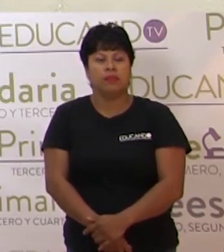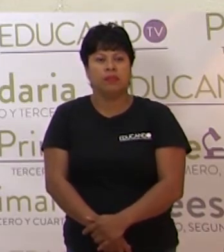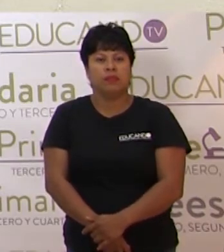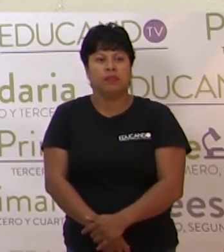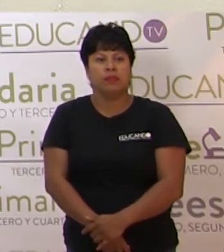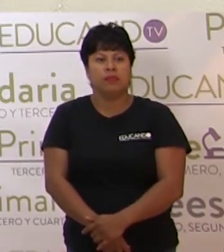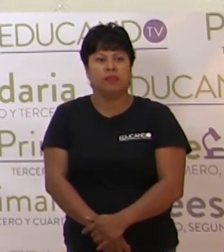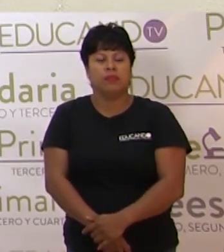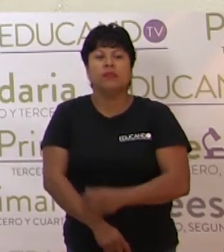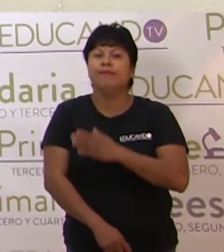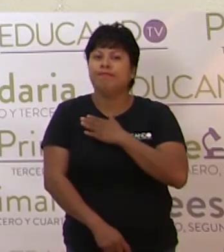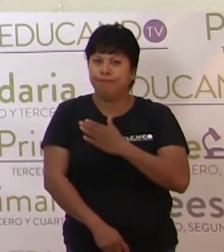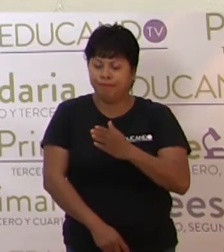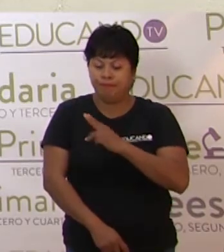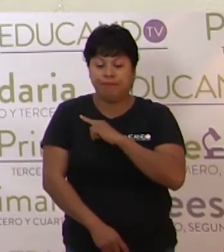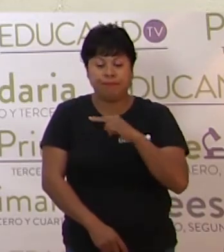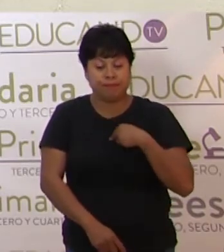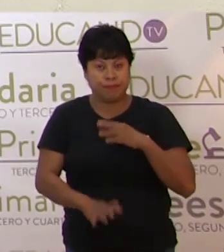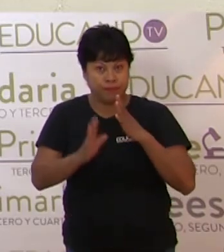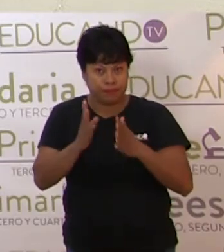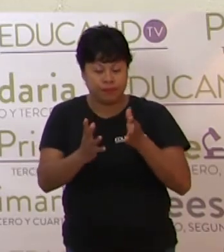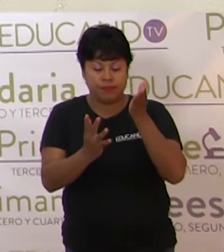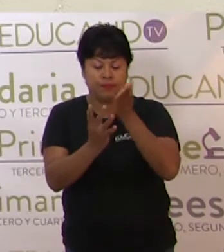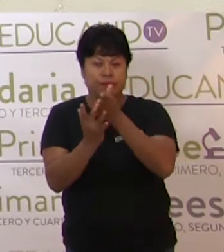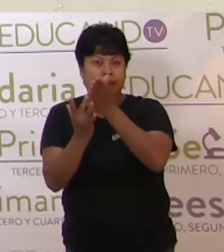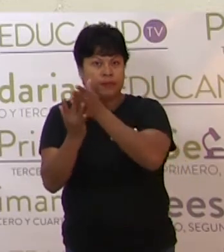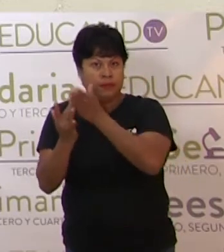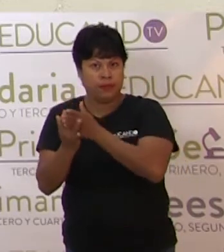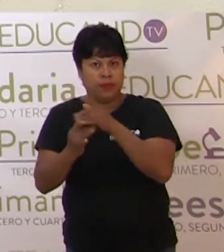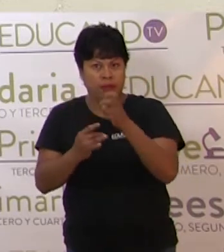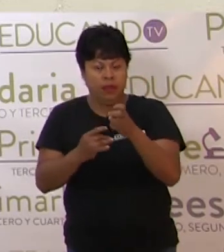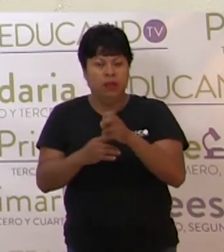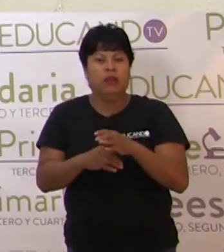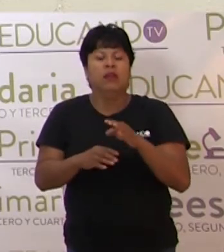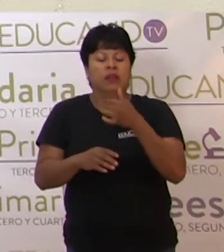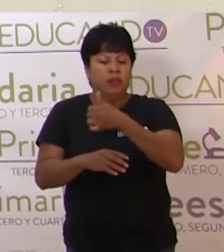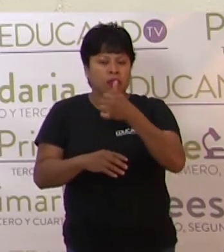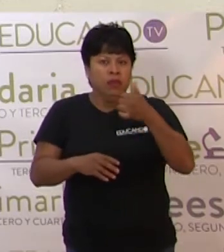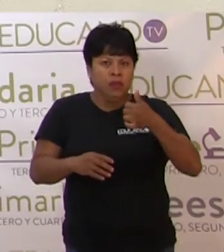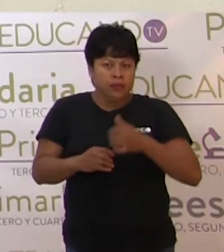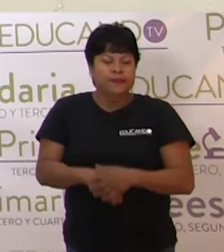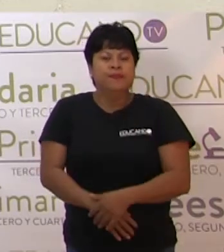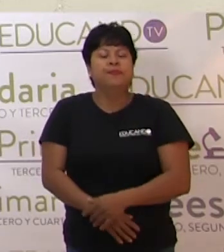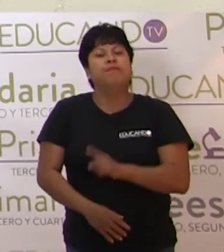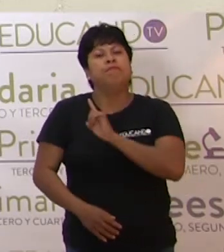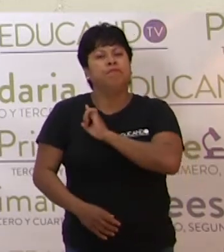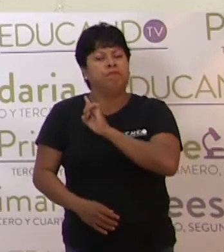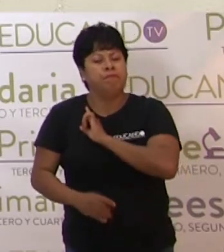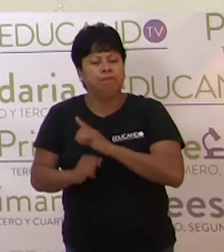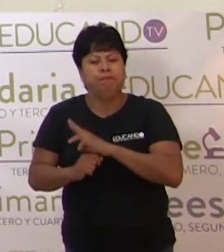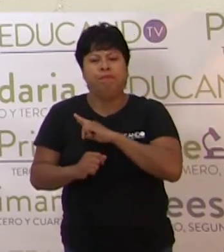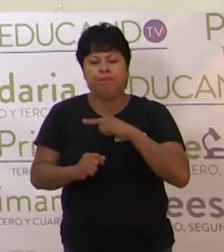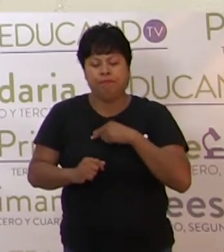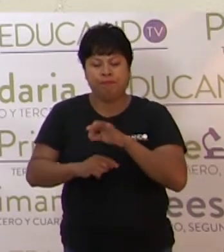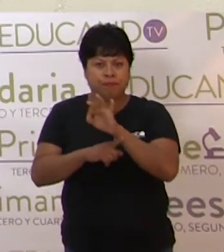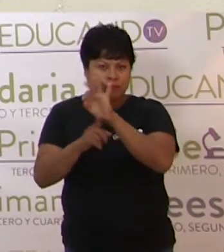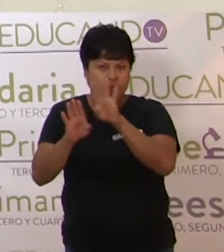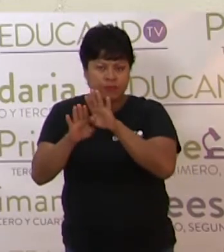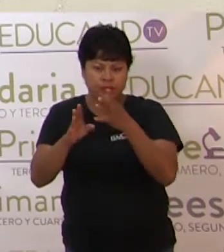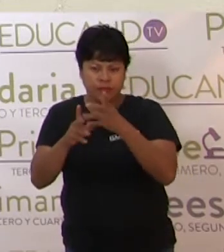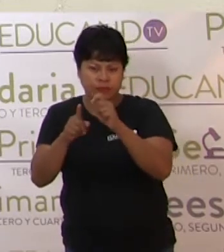bueno ya que tenemos las los puntos de la mitad de cada lado simplemente vamos a trazar líneas